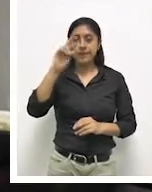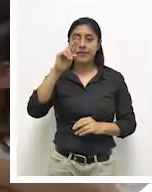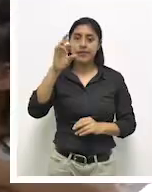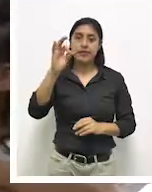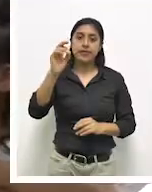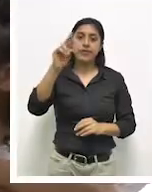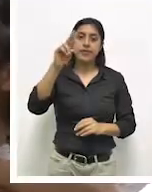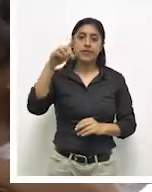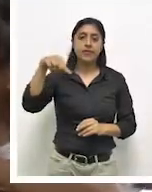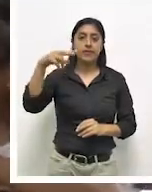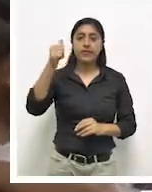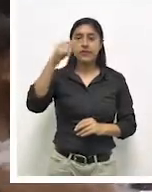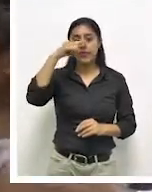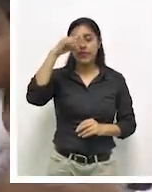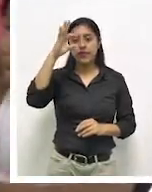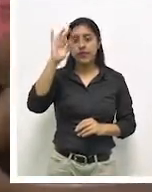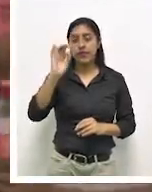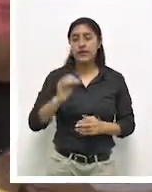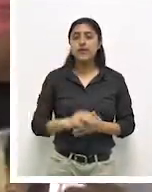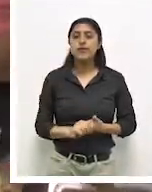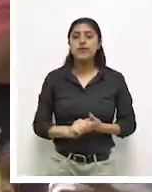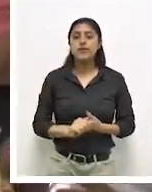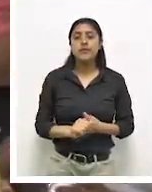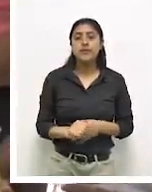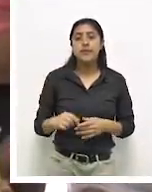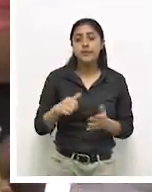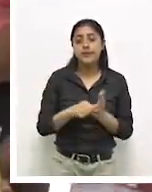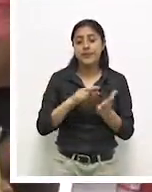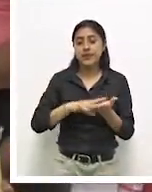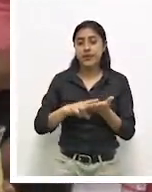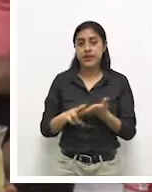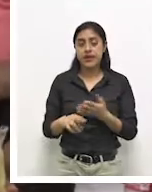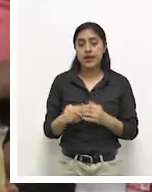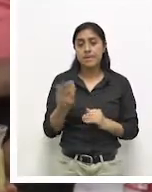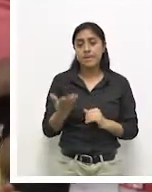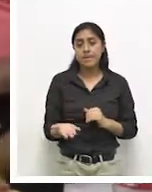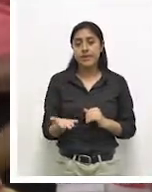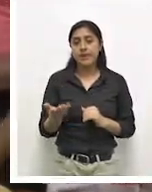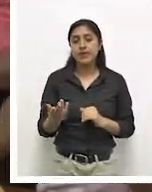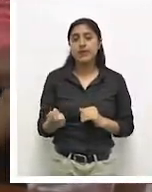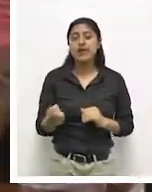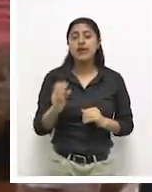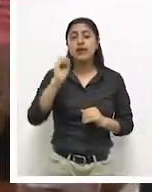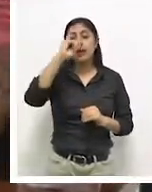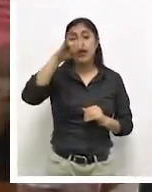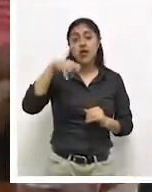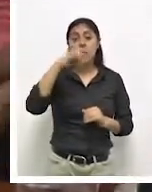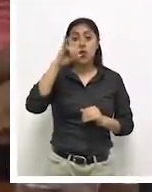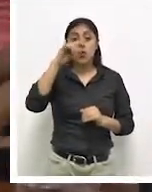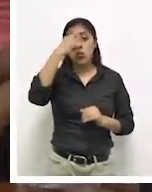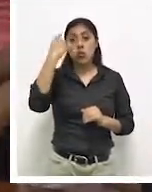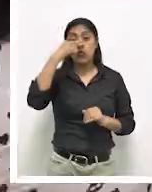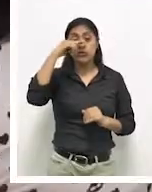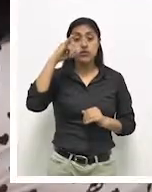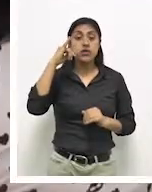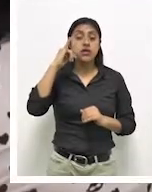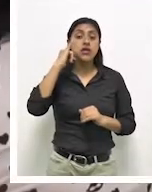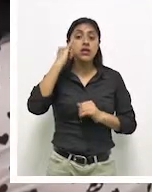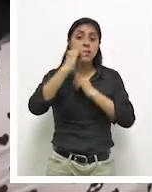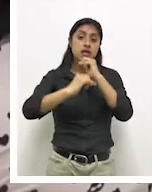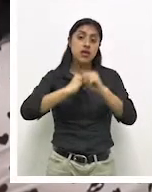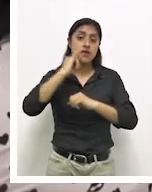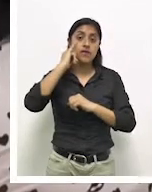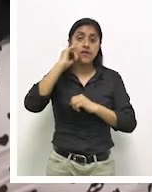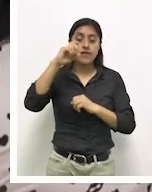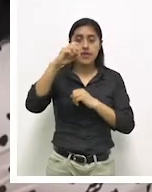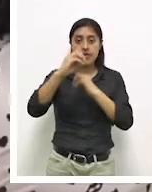respectiva fotocopia. En cualquiera de las tres modalidades, RENAP pedirá que se justifique el motivo de la reposición. Esta